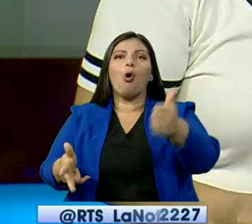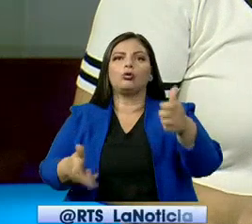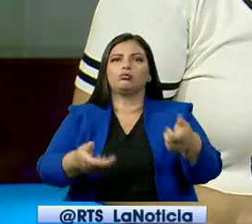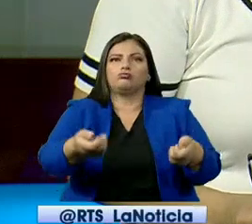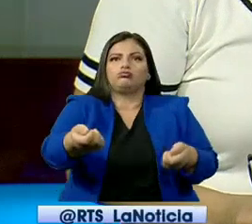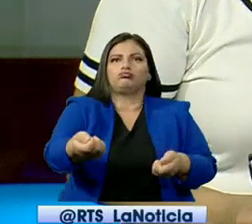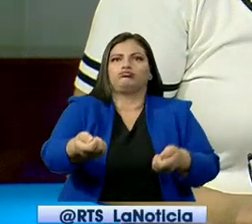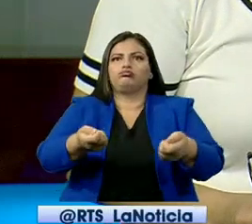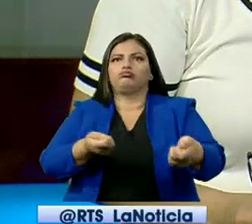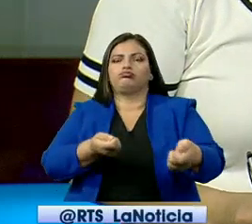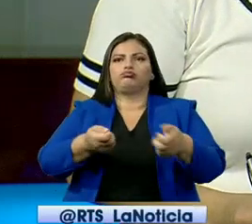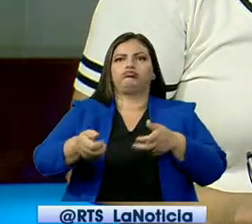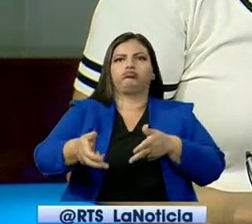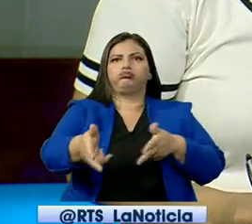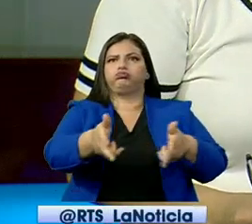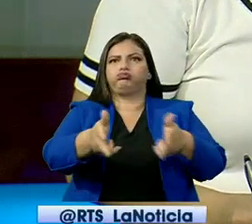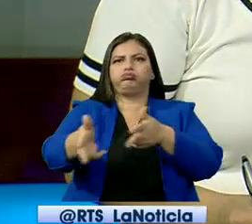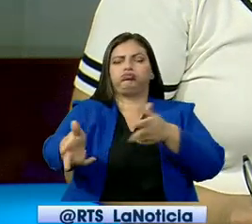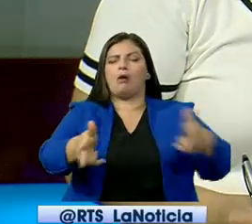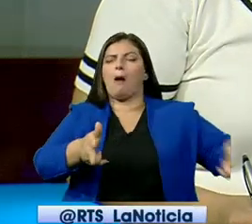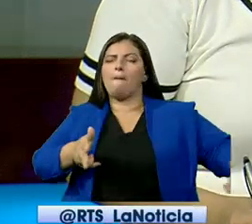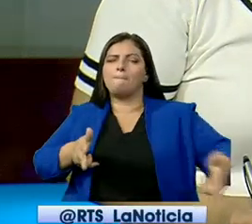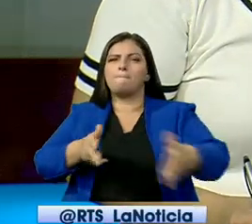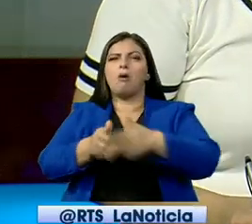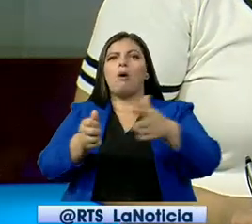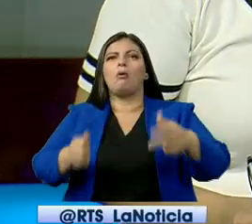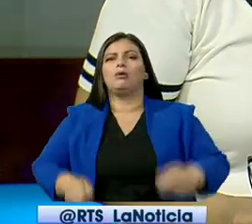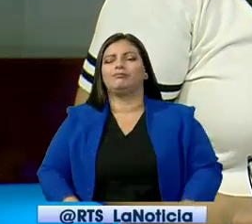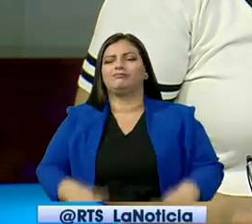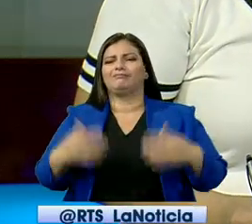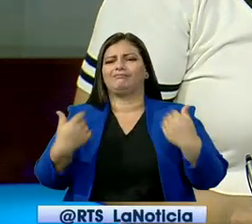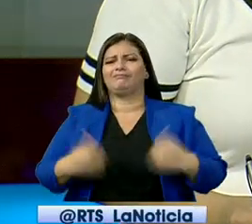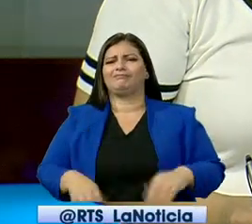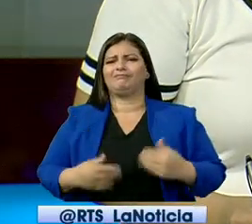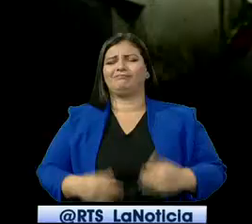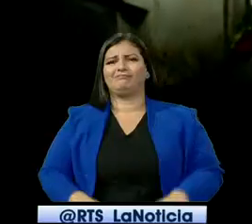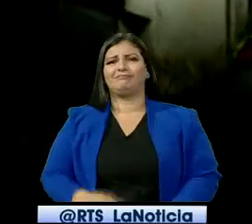desprendió de un tráiler. Tenemos los detalles.